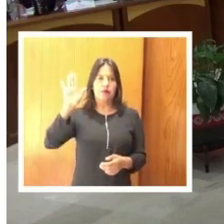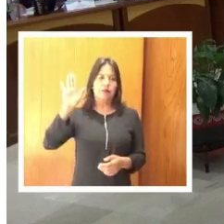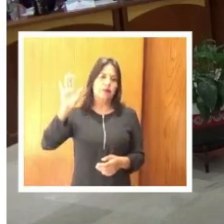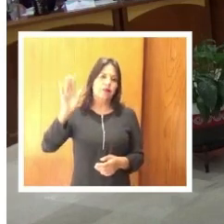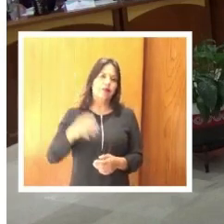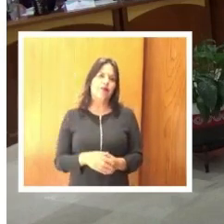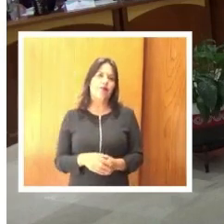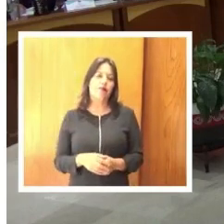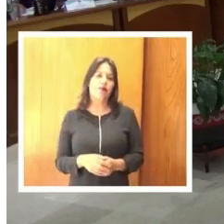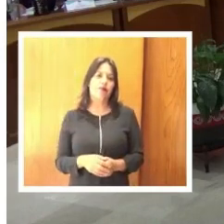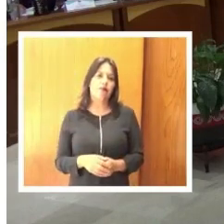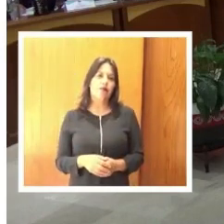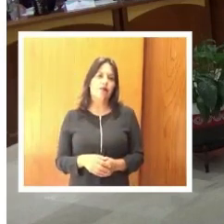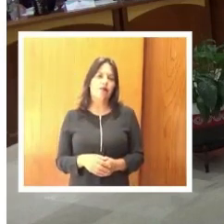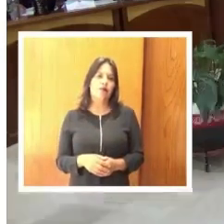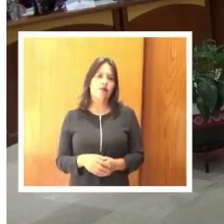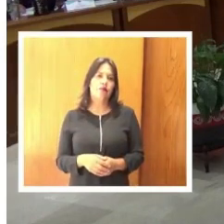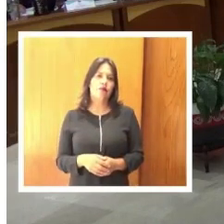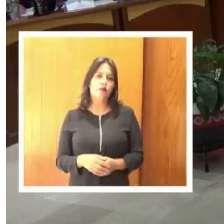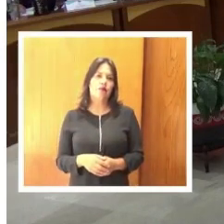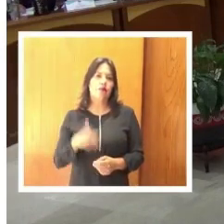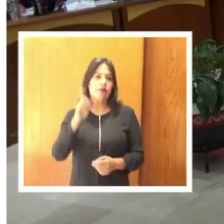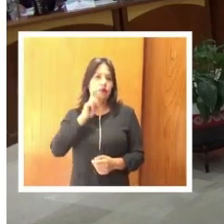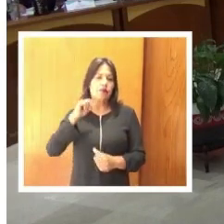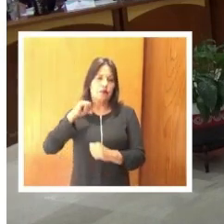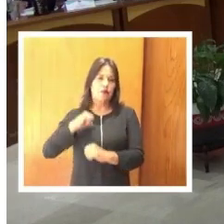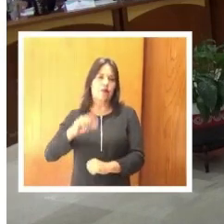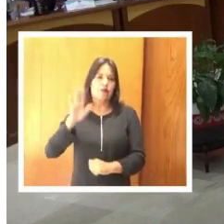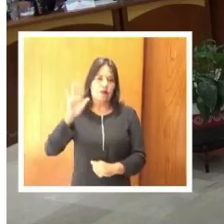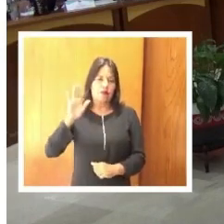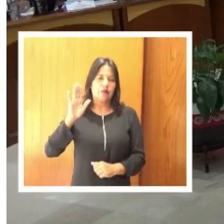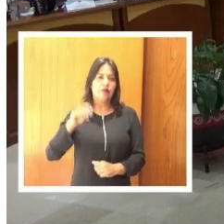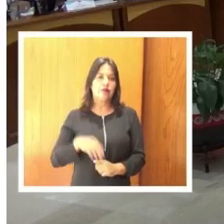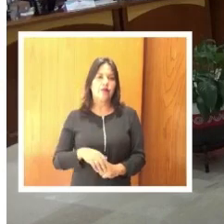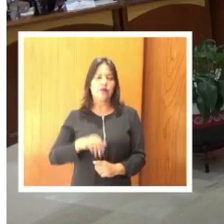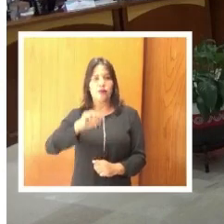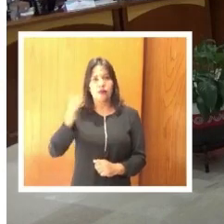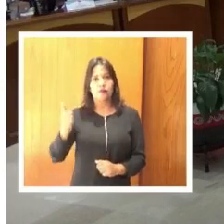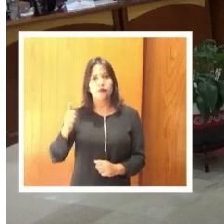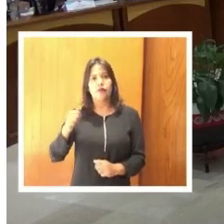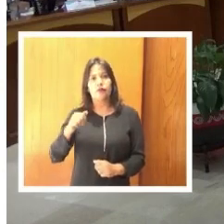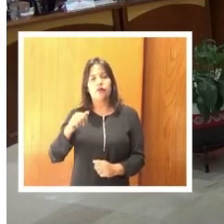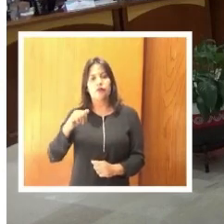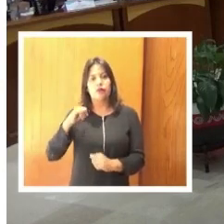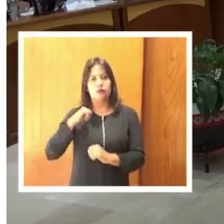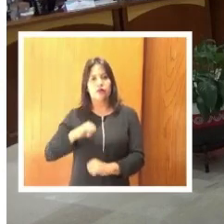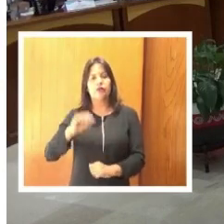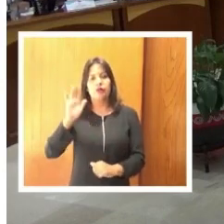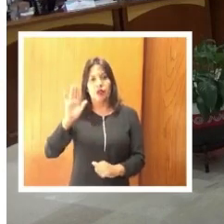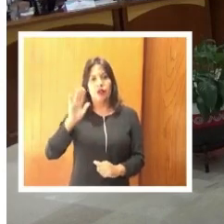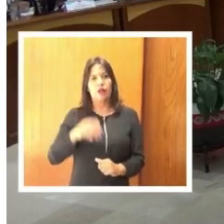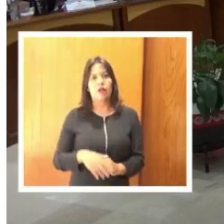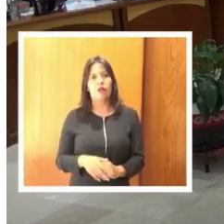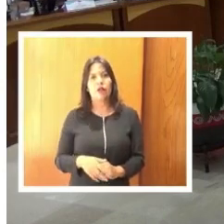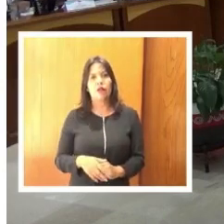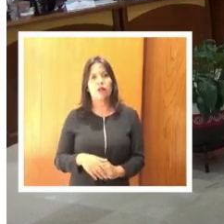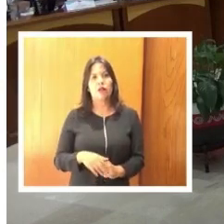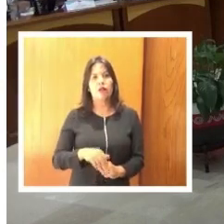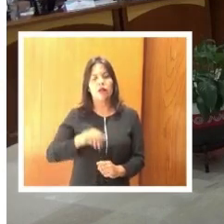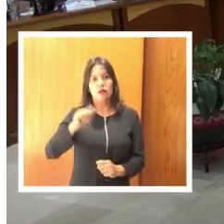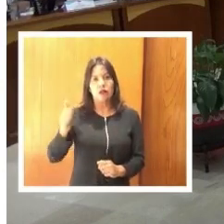el comisionado presidente. Comisionada Mejía Ayala. A favor. Comisionada Morales Martínez. A favor. Comisionado Parra